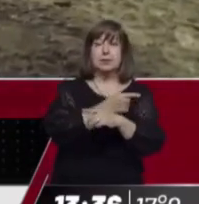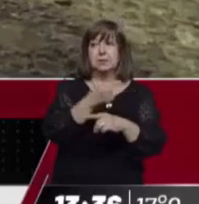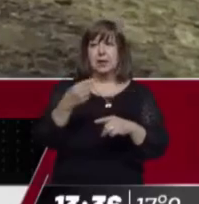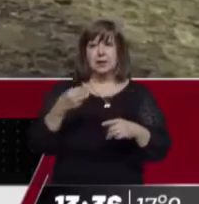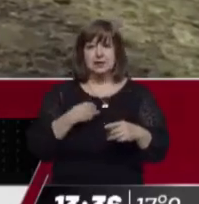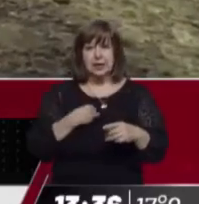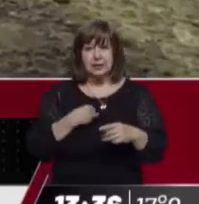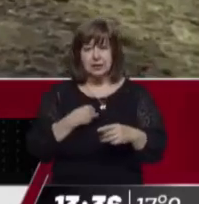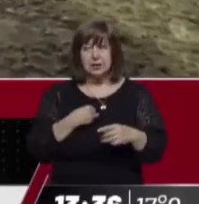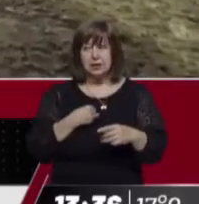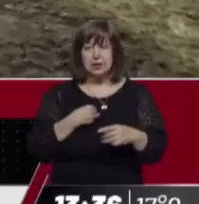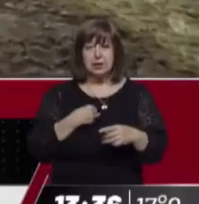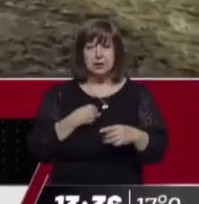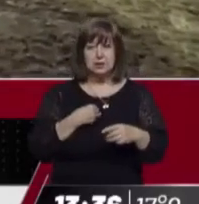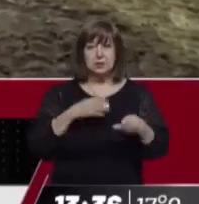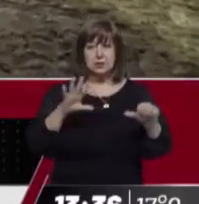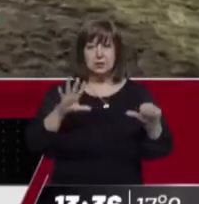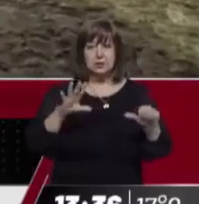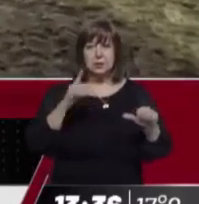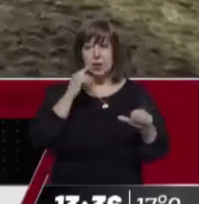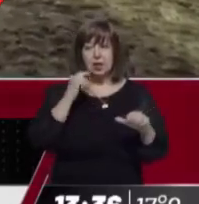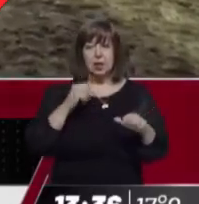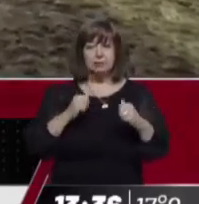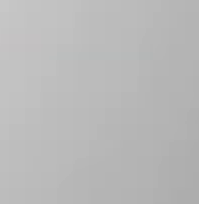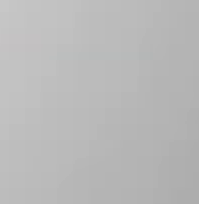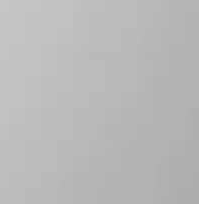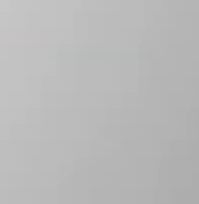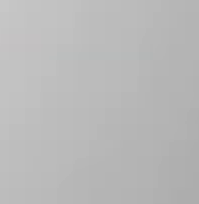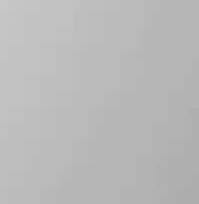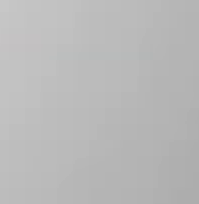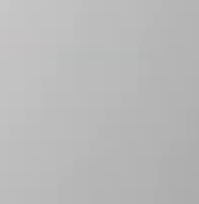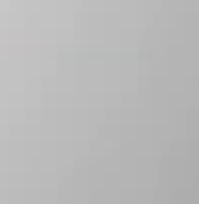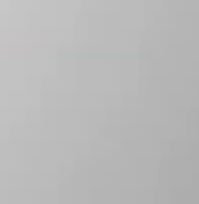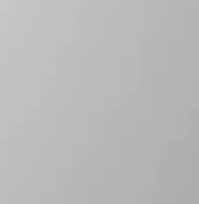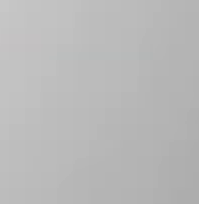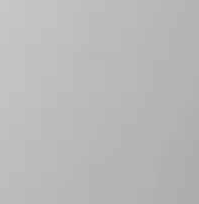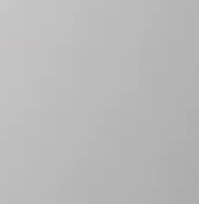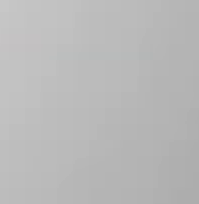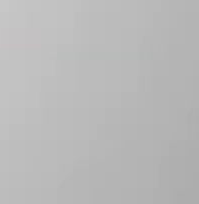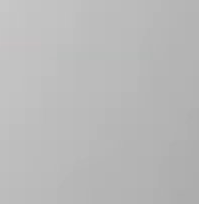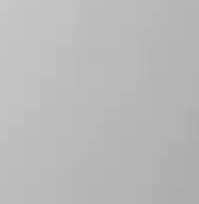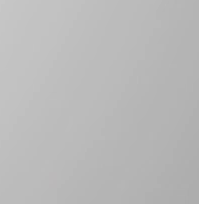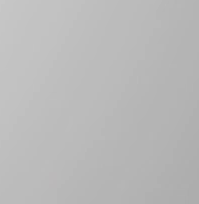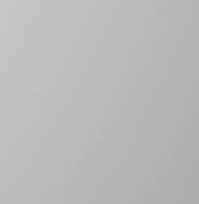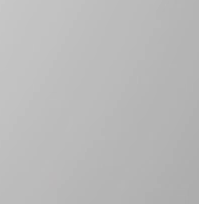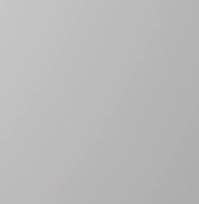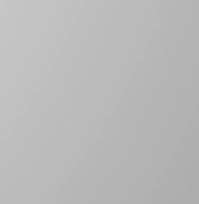los feriados de Semana Santa y demás, estamos complicados. Pero bueno, esperemos que se solucione antes.